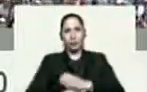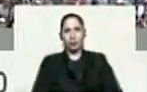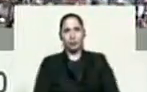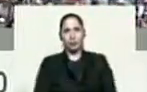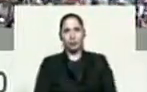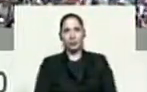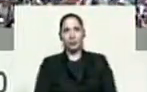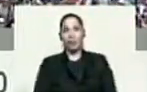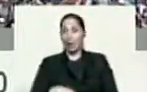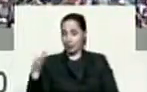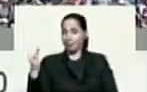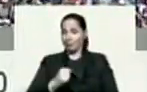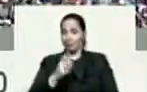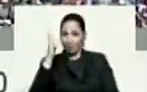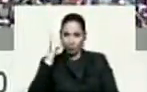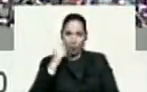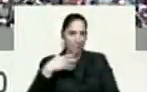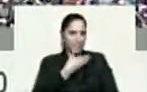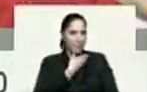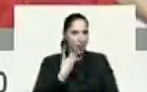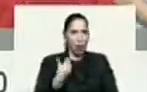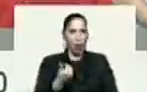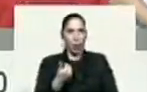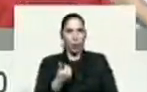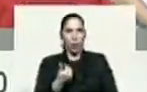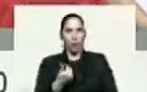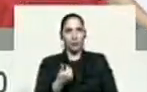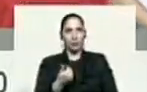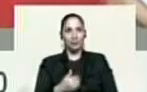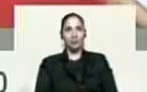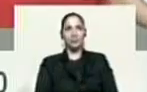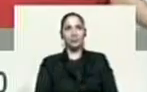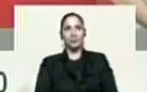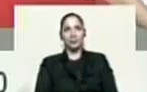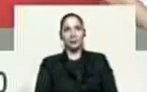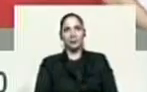Así se ve mejor, ¿verdad? Quedamos tabla.